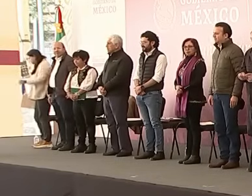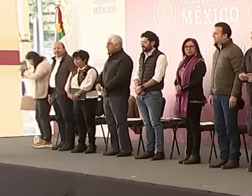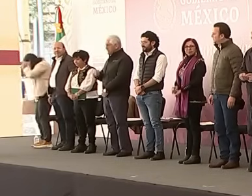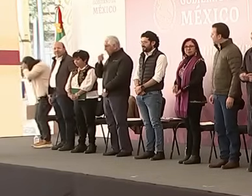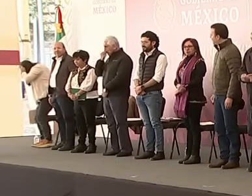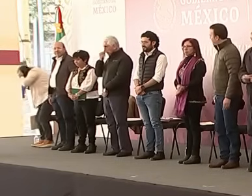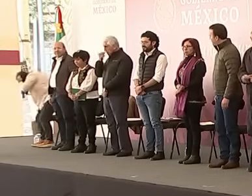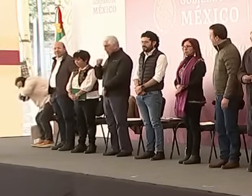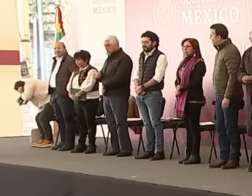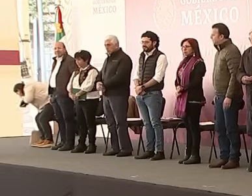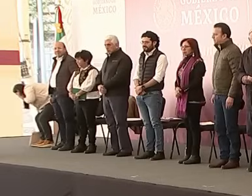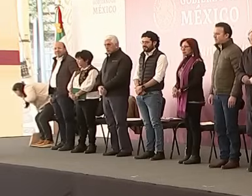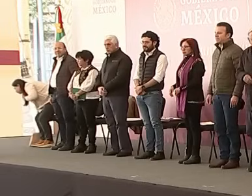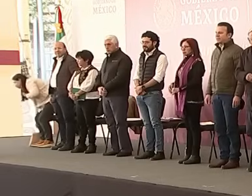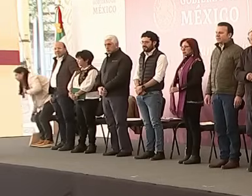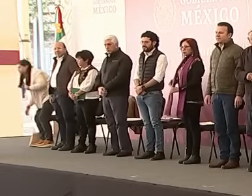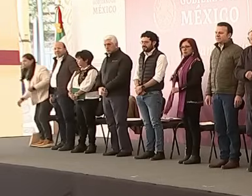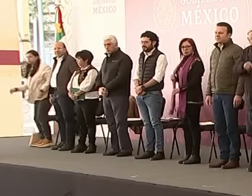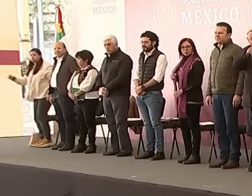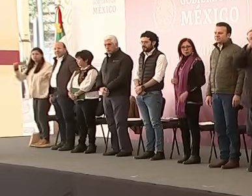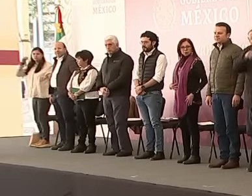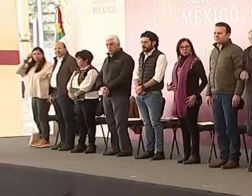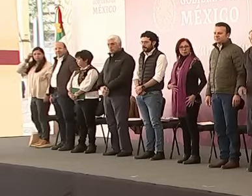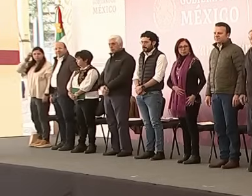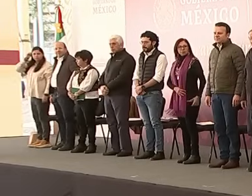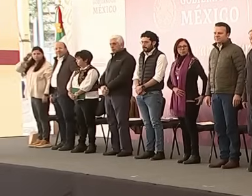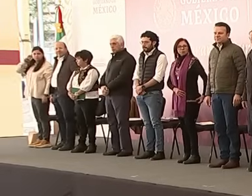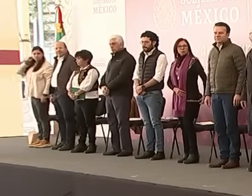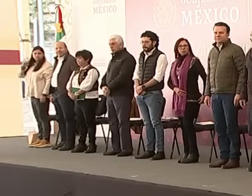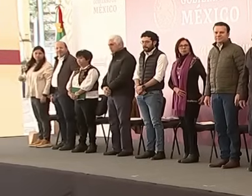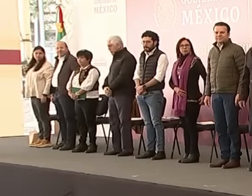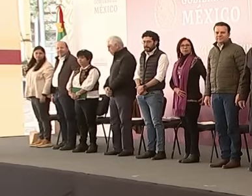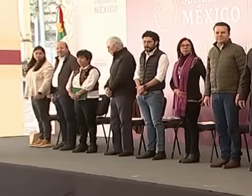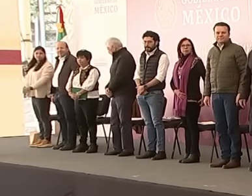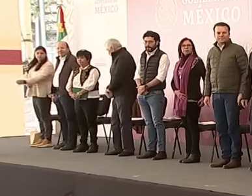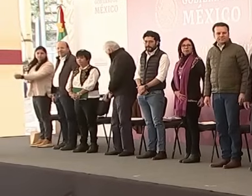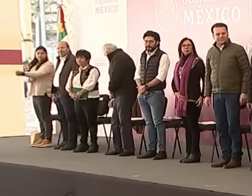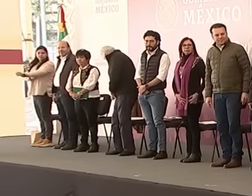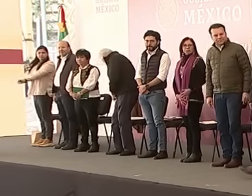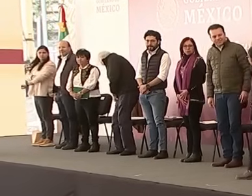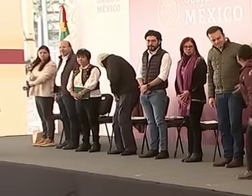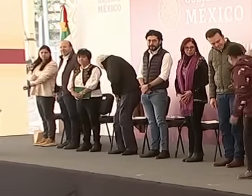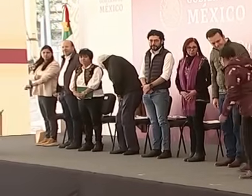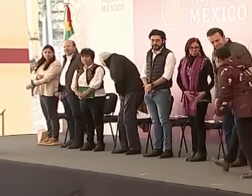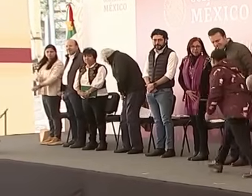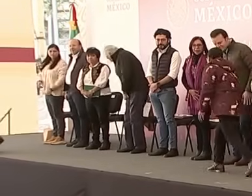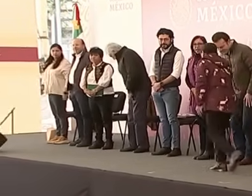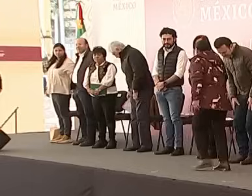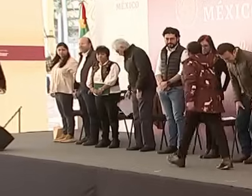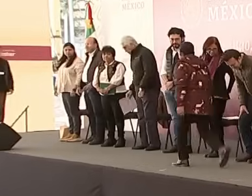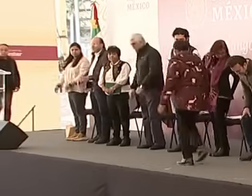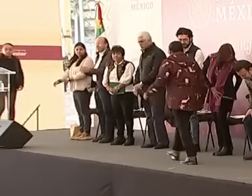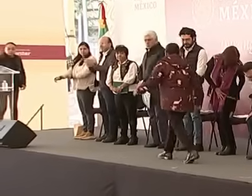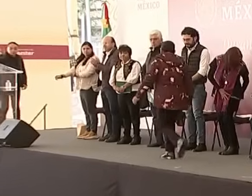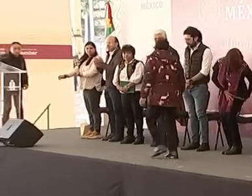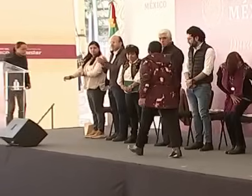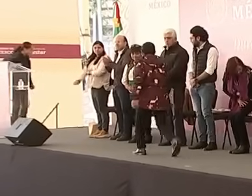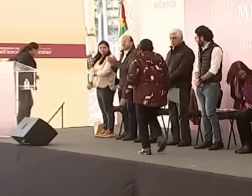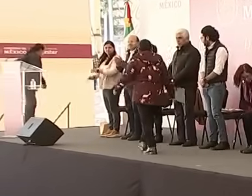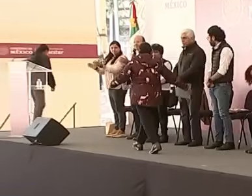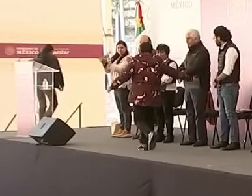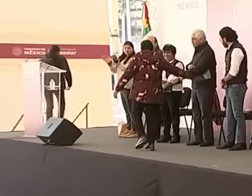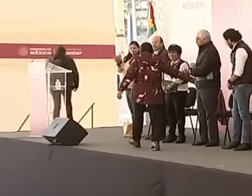Procedemos con la intervención de la Secretaria de Seguridad y Protección Ciudadana, licenciada Rosa Isela